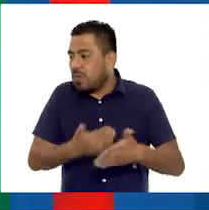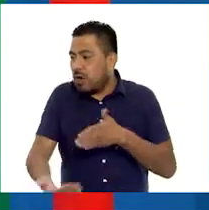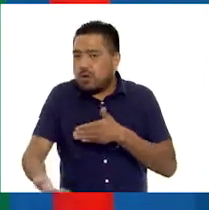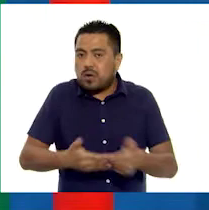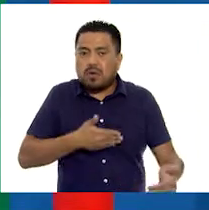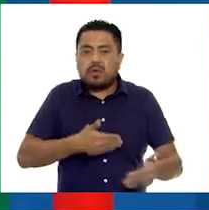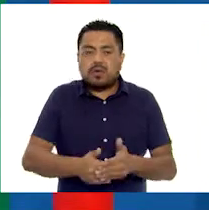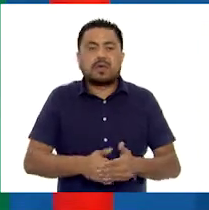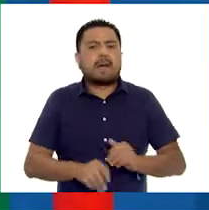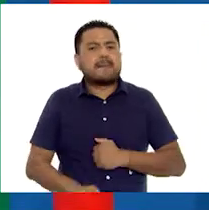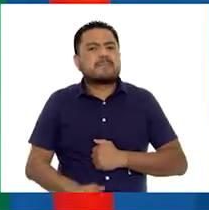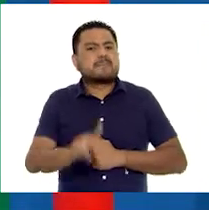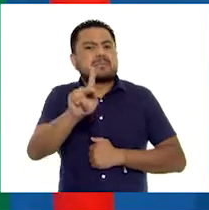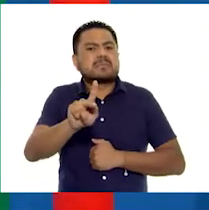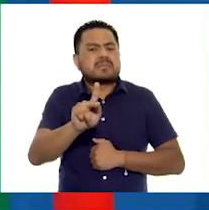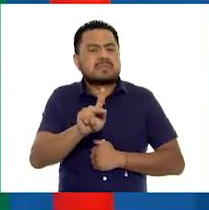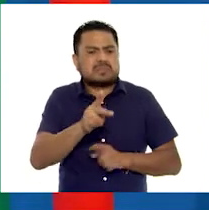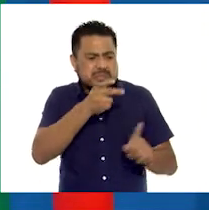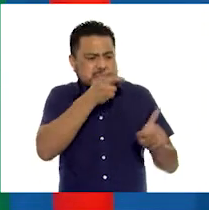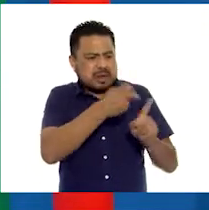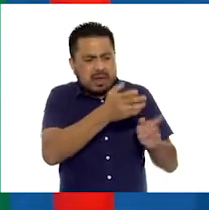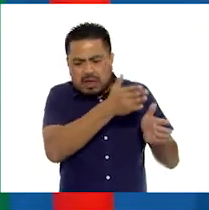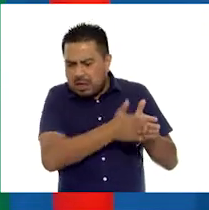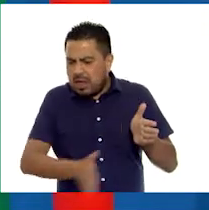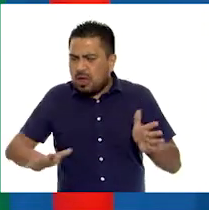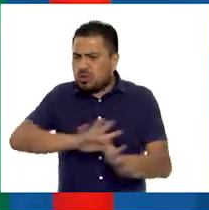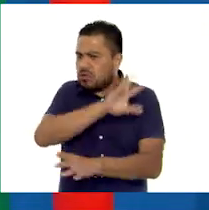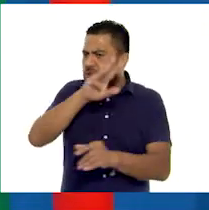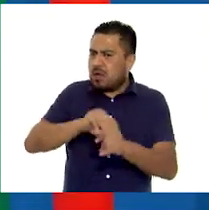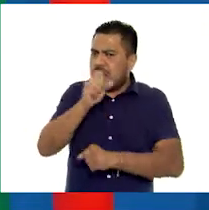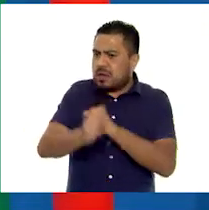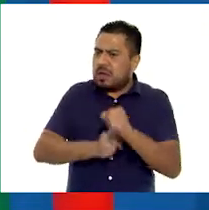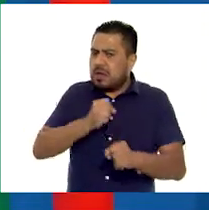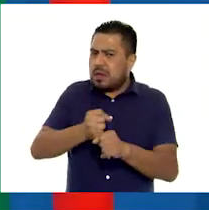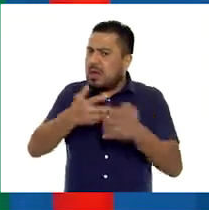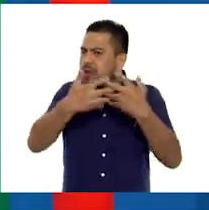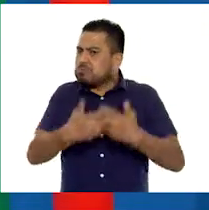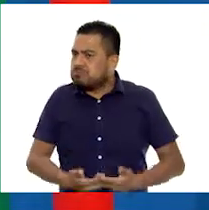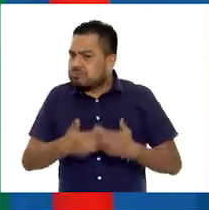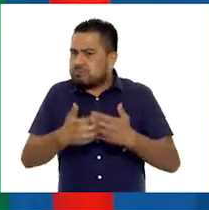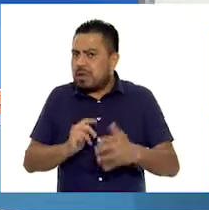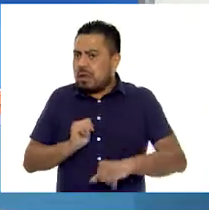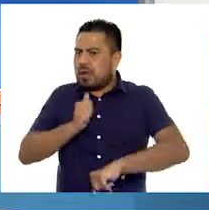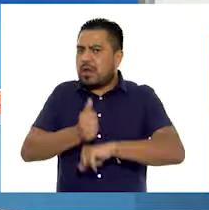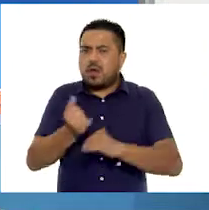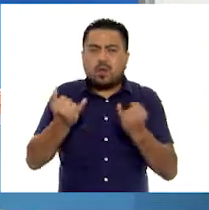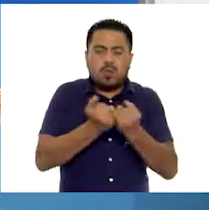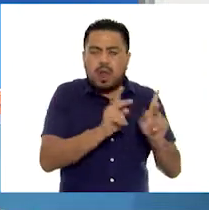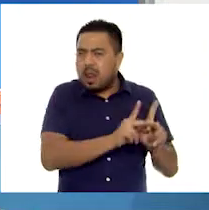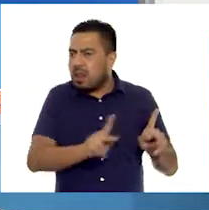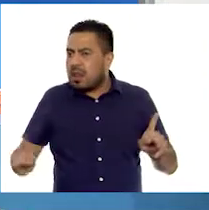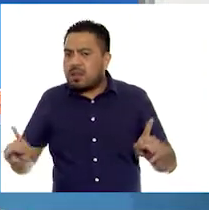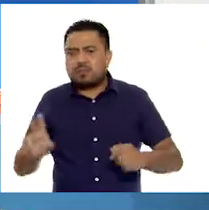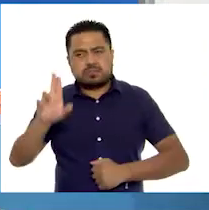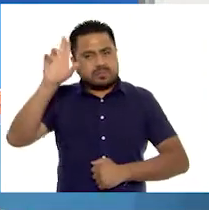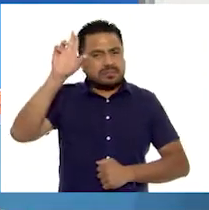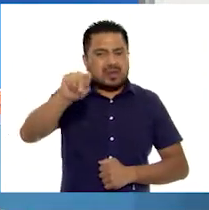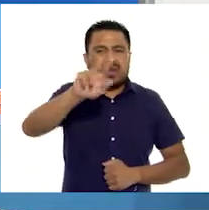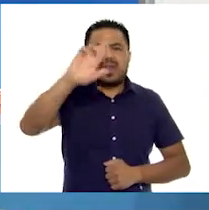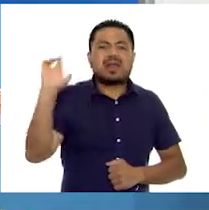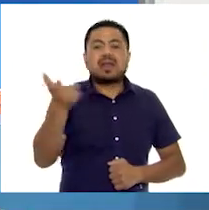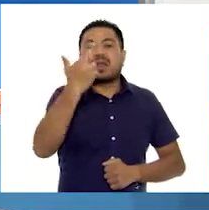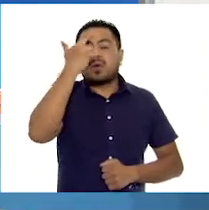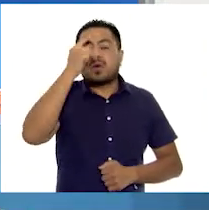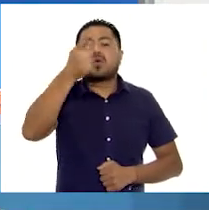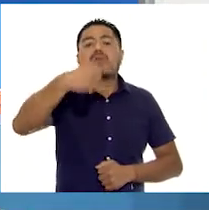pero y en esta época ya todas las ciudades estaban industrializadas por igual recuerden allá en casa